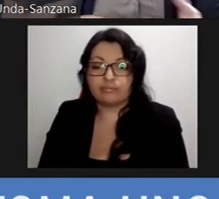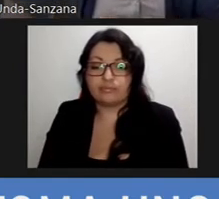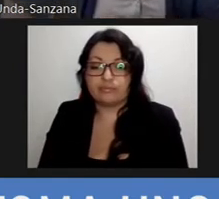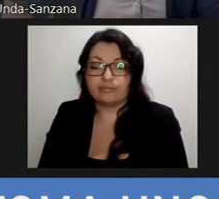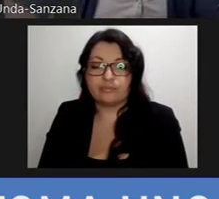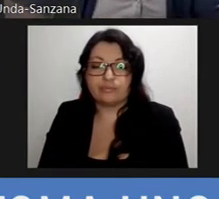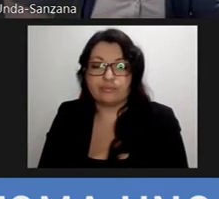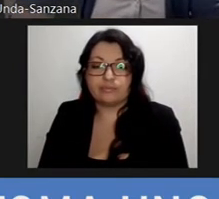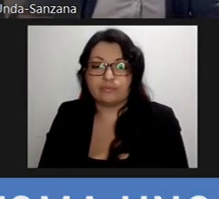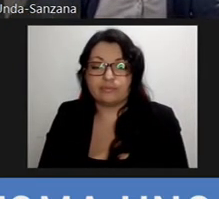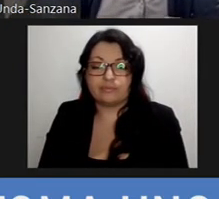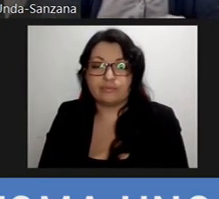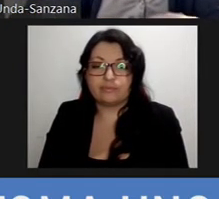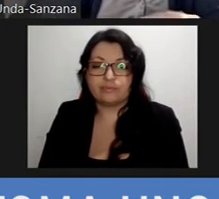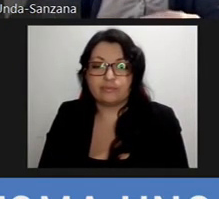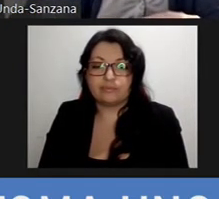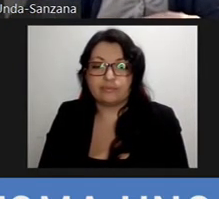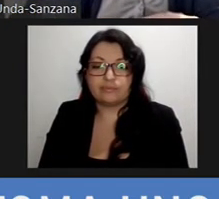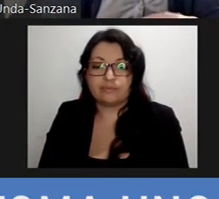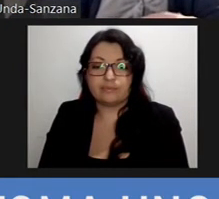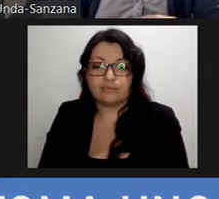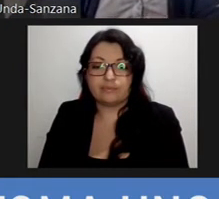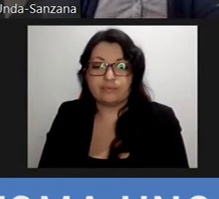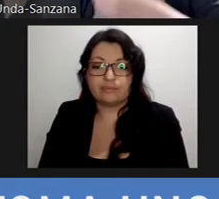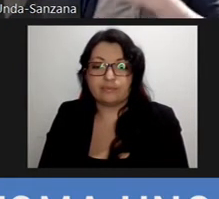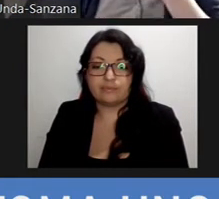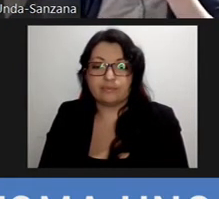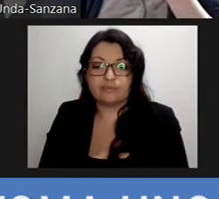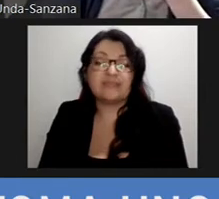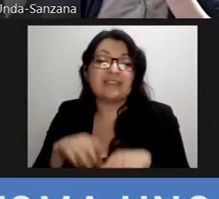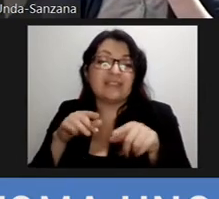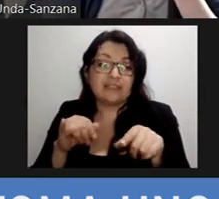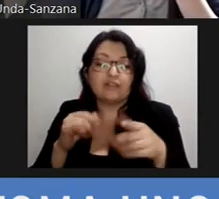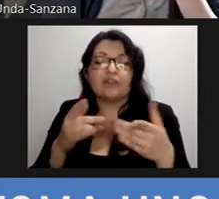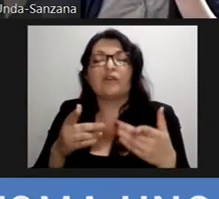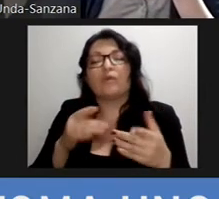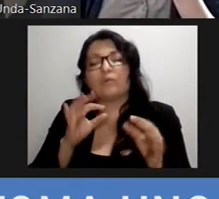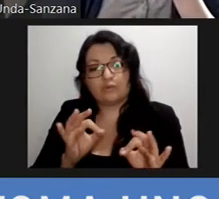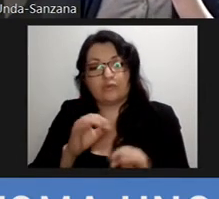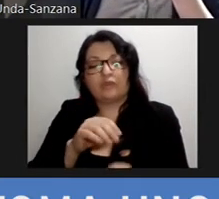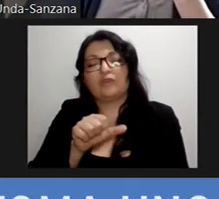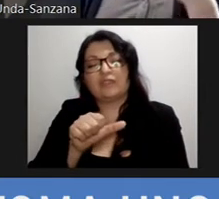afortunadamente terminaron optando en los 60 por instalarse en Chile, en